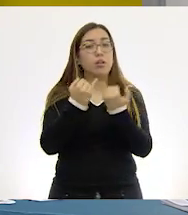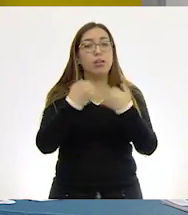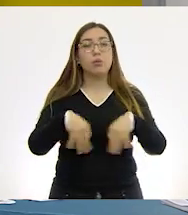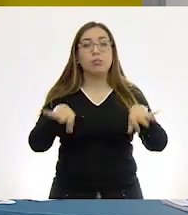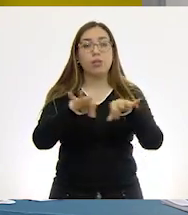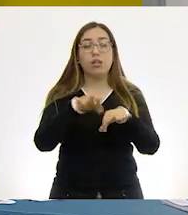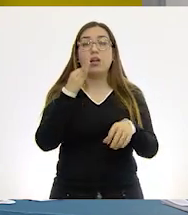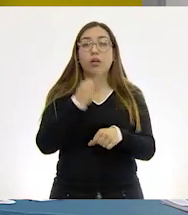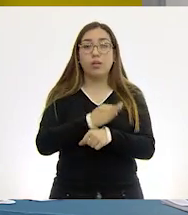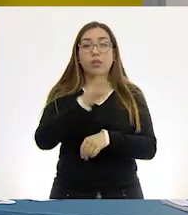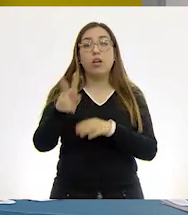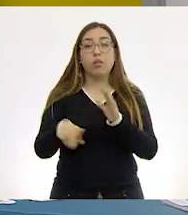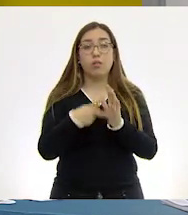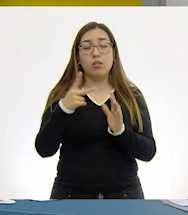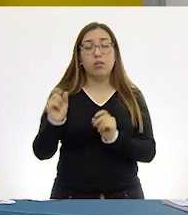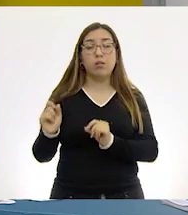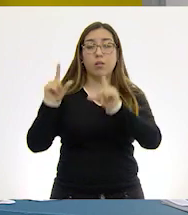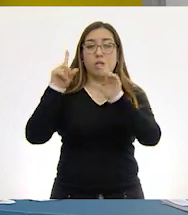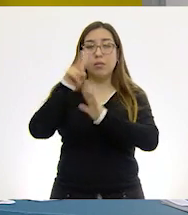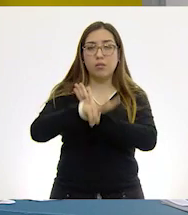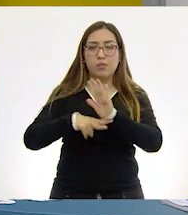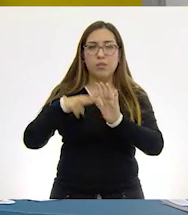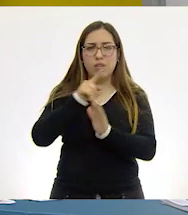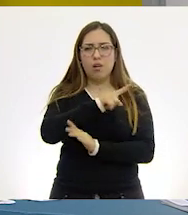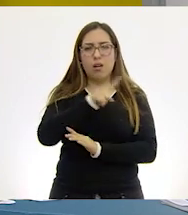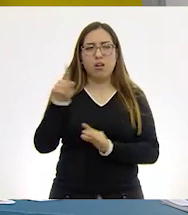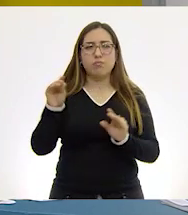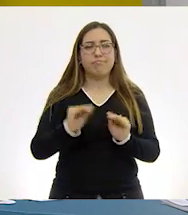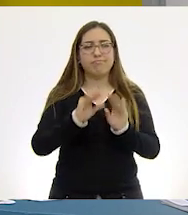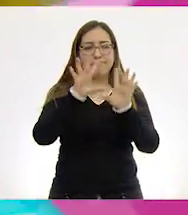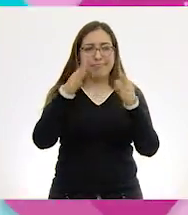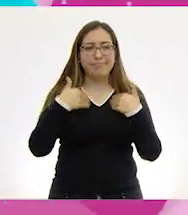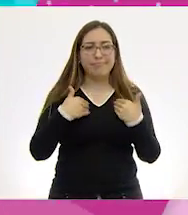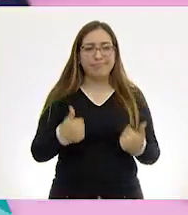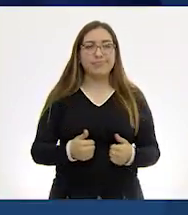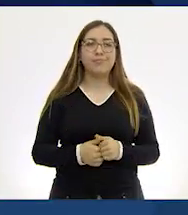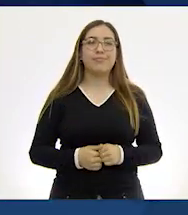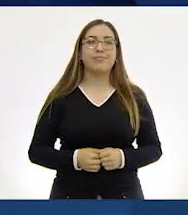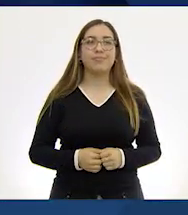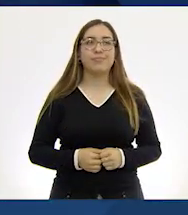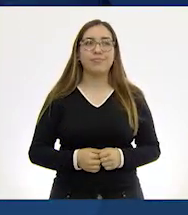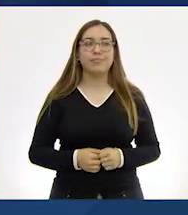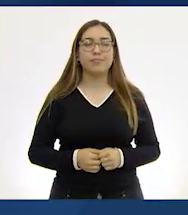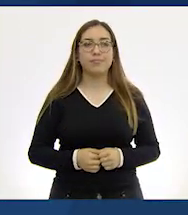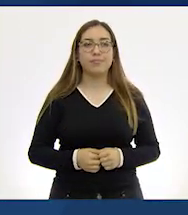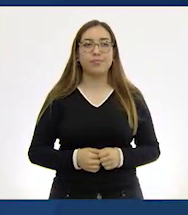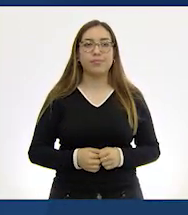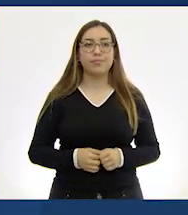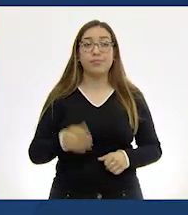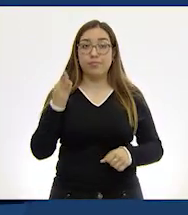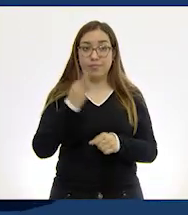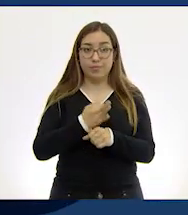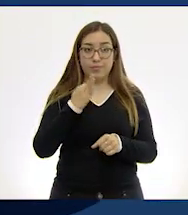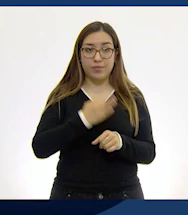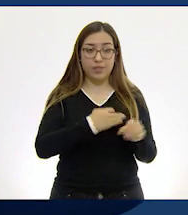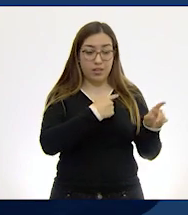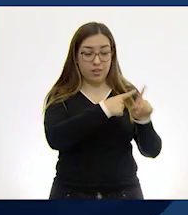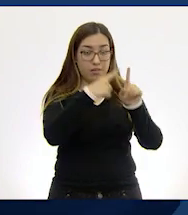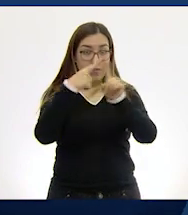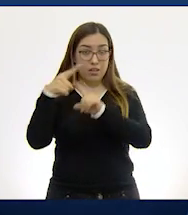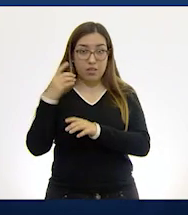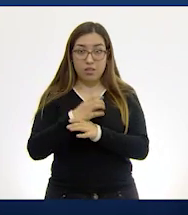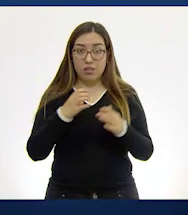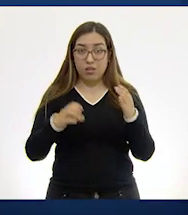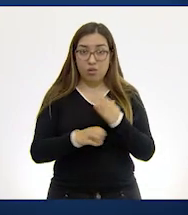voy a invitar a ver otro fragmento del video para complementar la información. La biodiversidad actualmente se encuentra